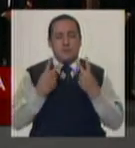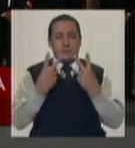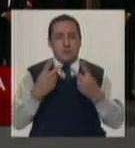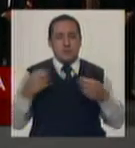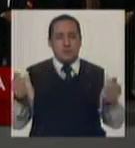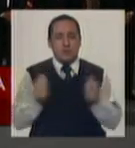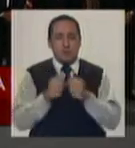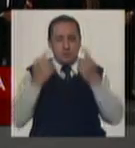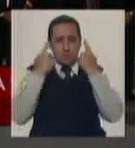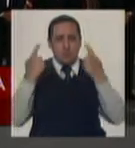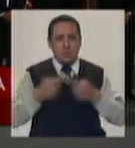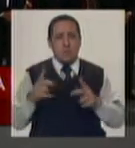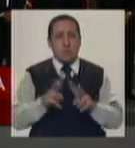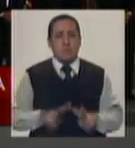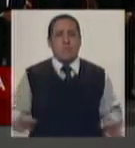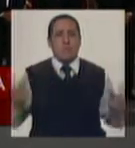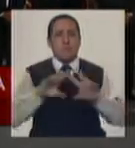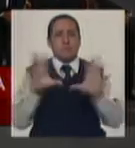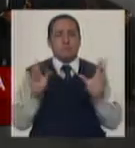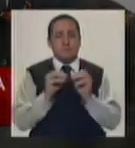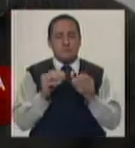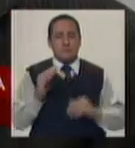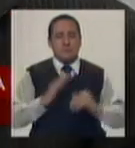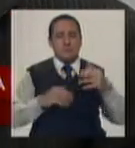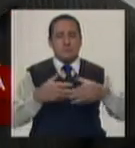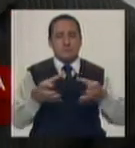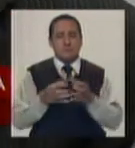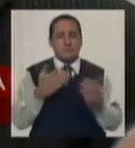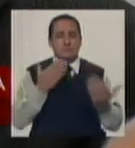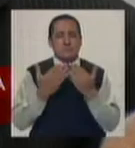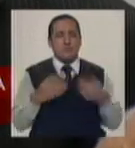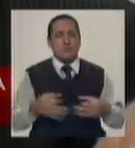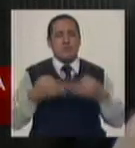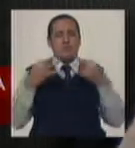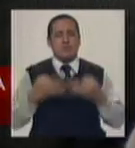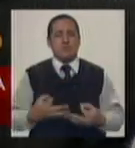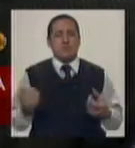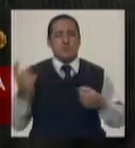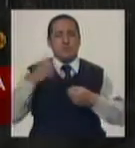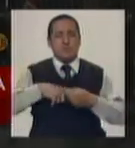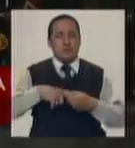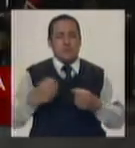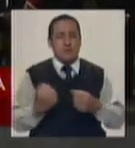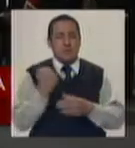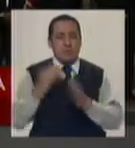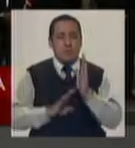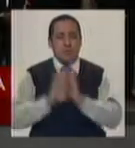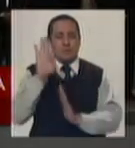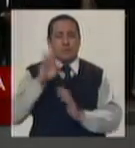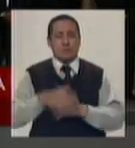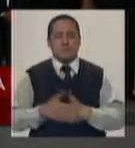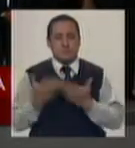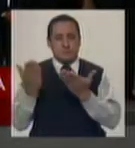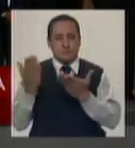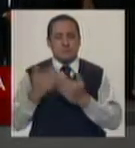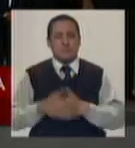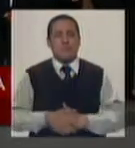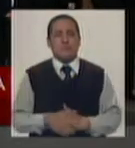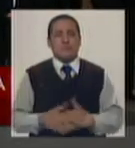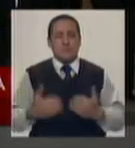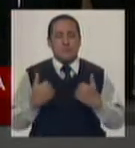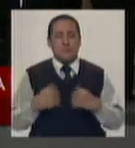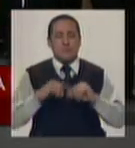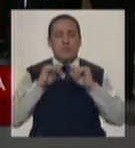un interlocutor válido en la construcción de un orden internacional más justo, inclusivo y próspero. Omar, ¿tienes